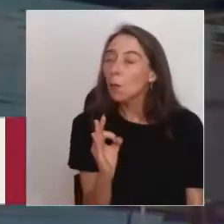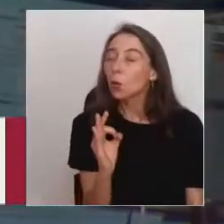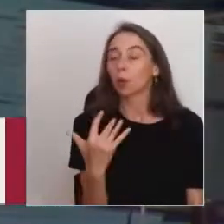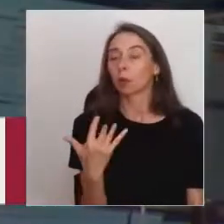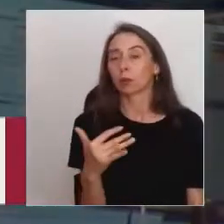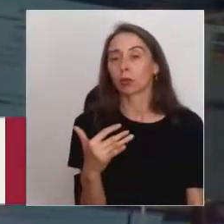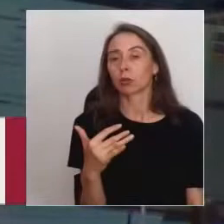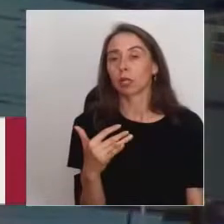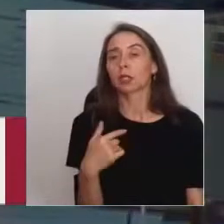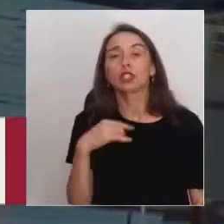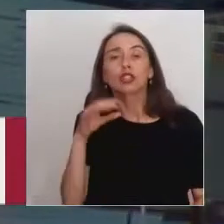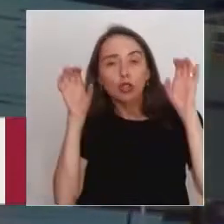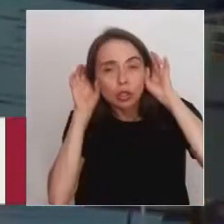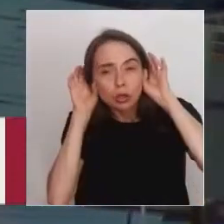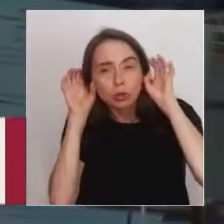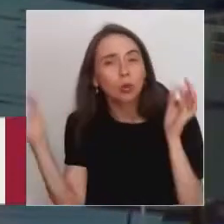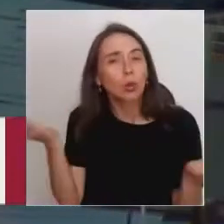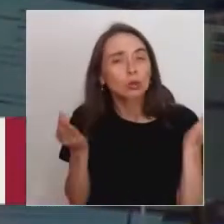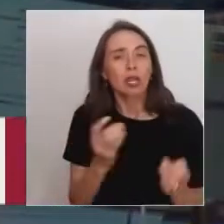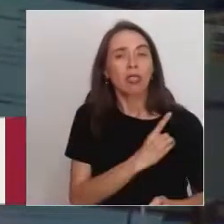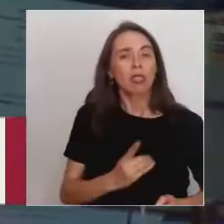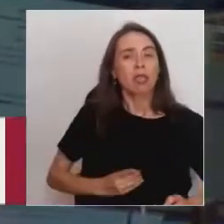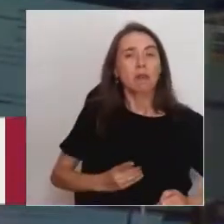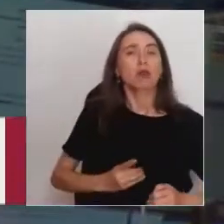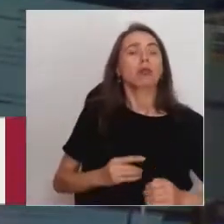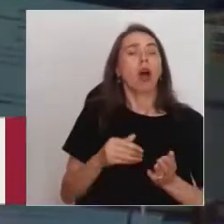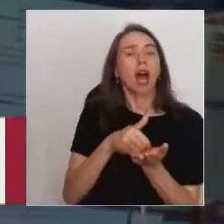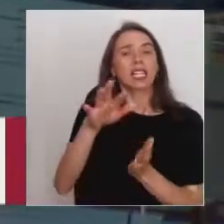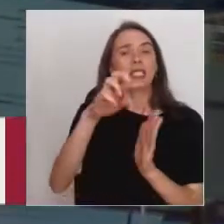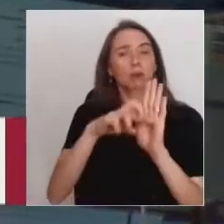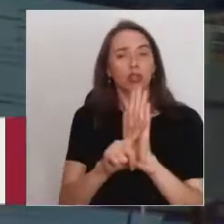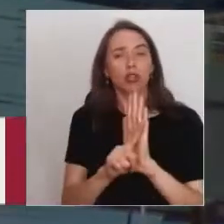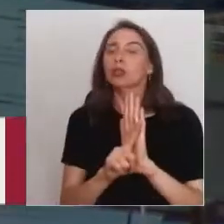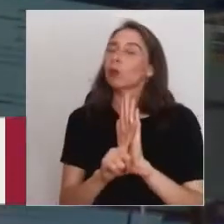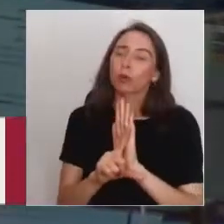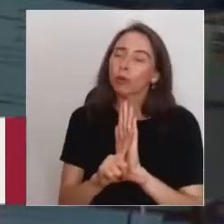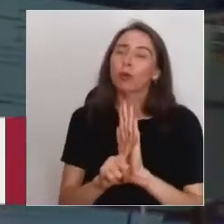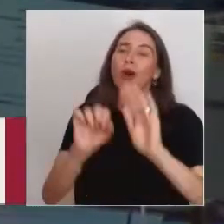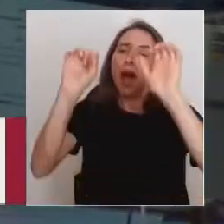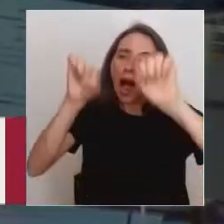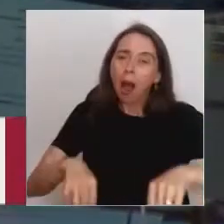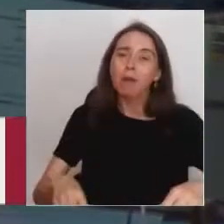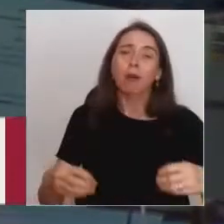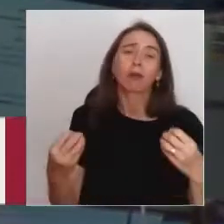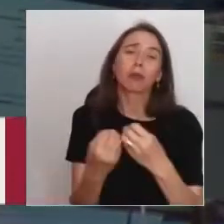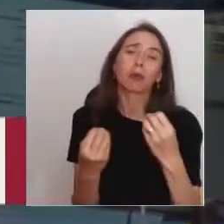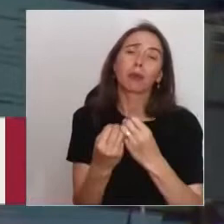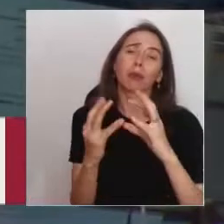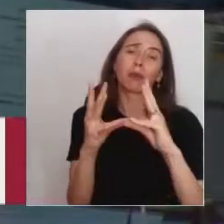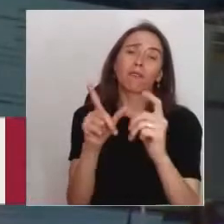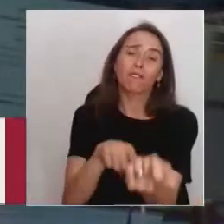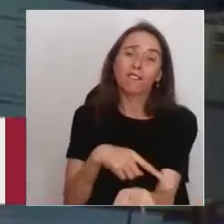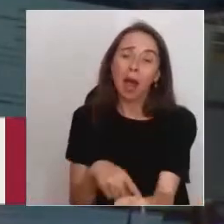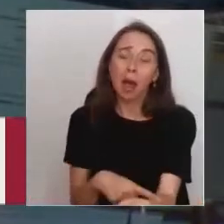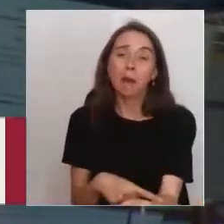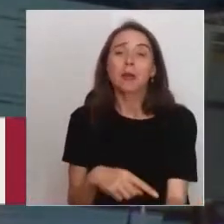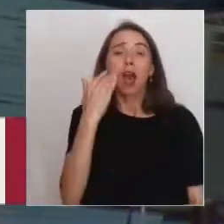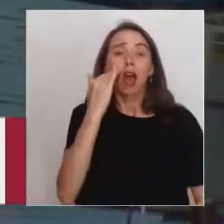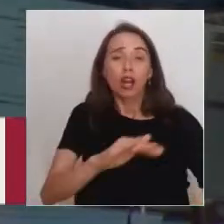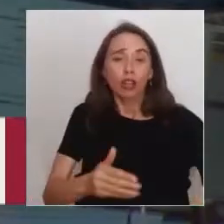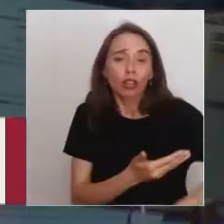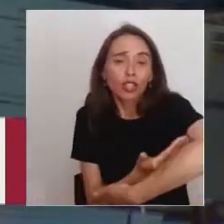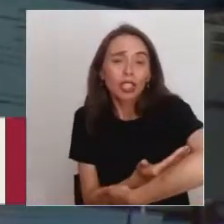algunos que van a rechazar este proyecto que se apruebe son cientos de familias compuesta por niños adultos mayores